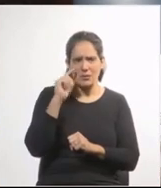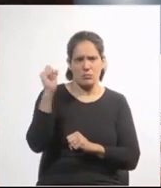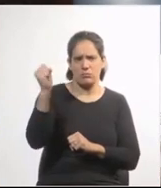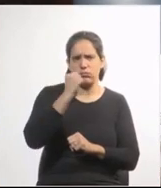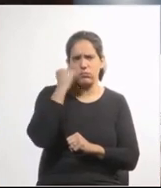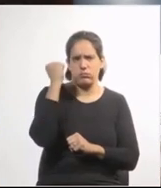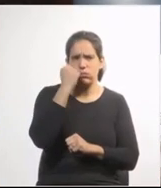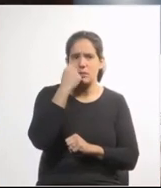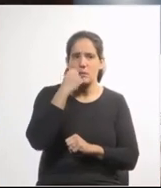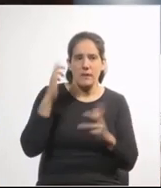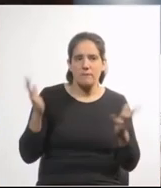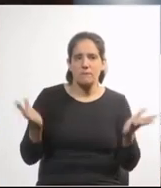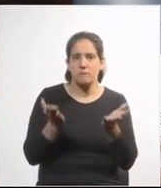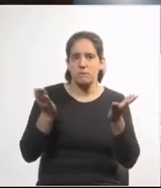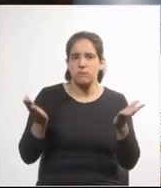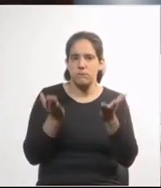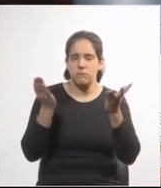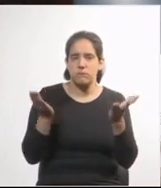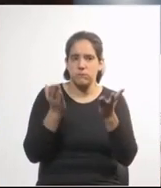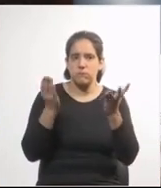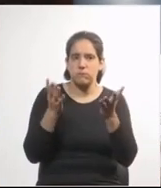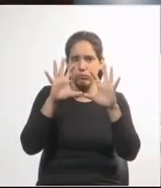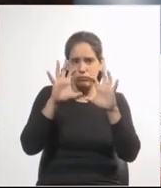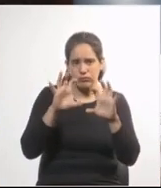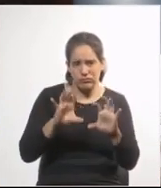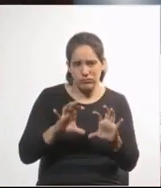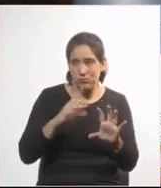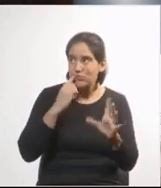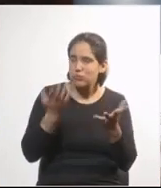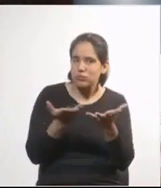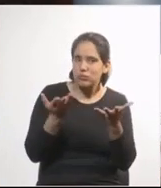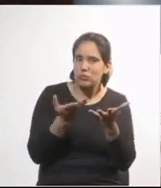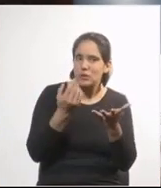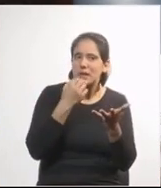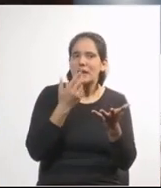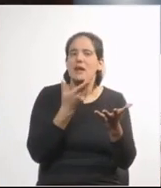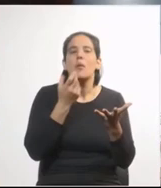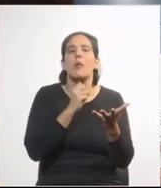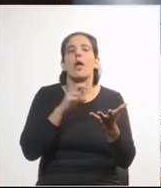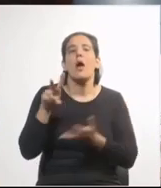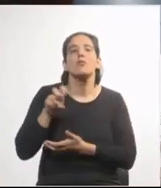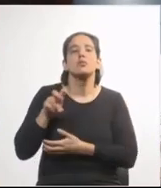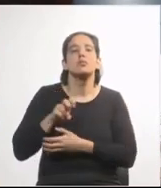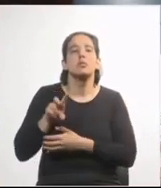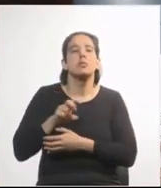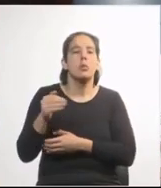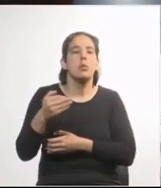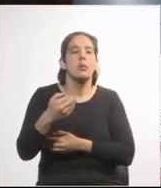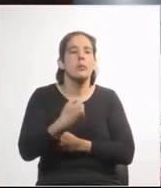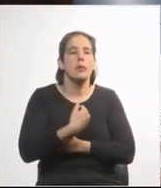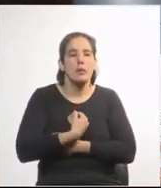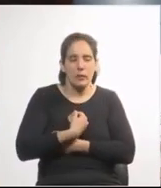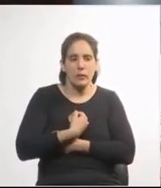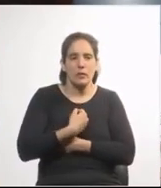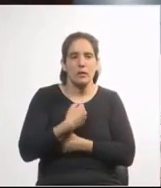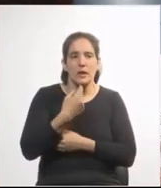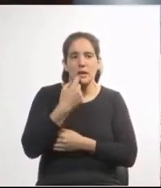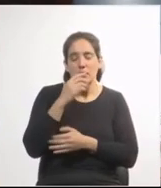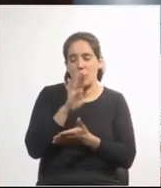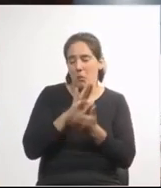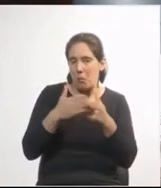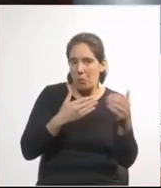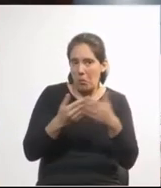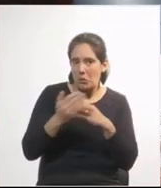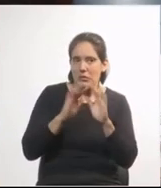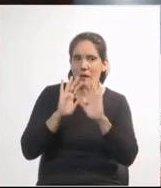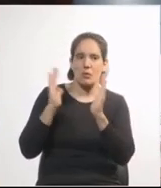para incentivar el derrame de algunos sectores que pudieran ahorrar en la expansión económica sin que el contexto los